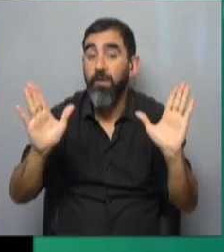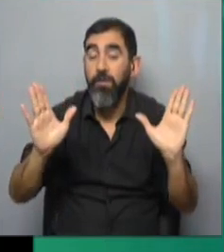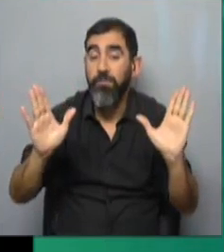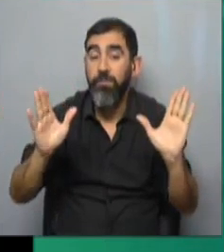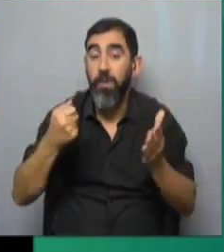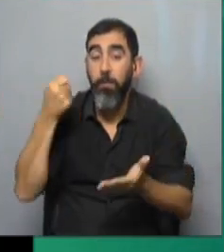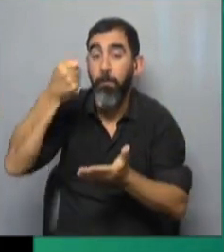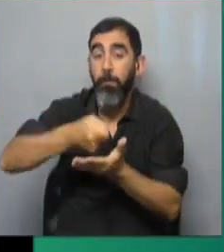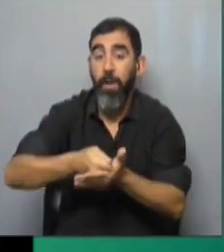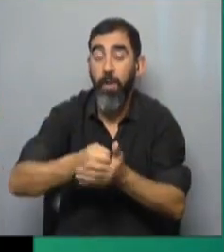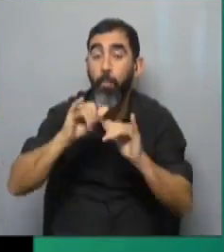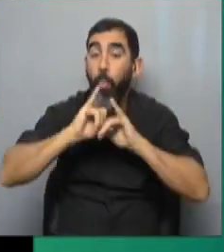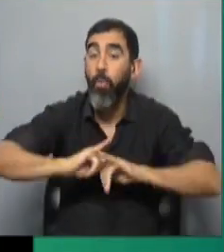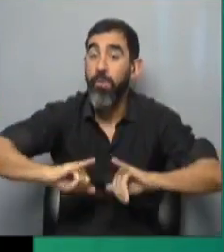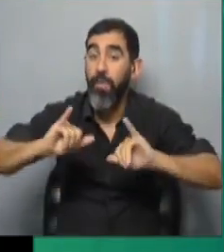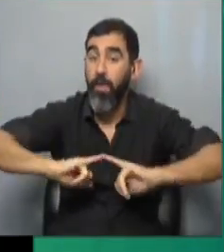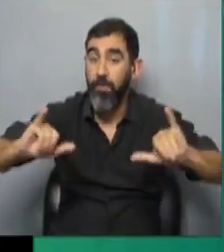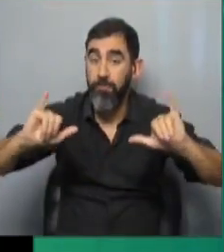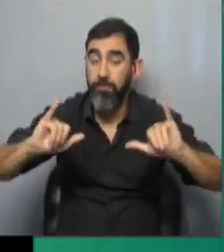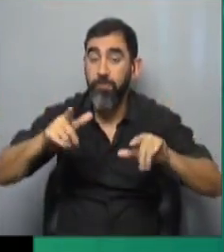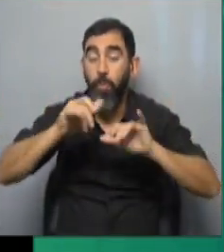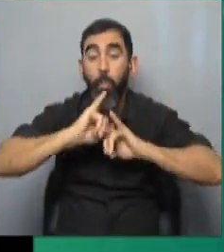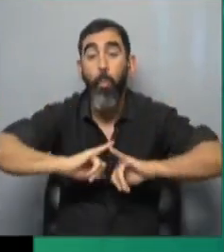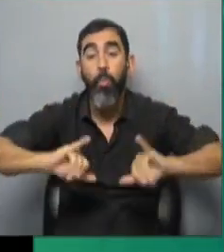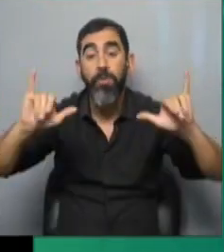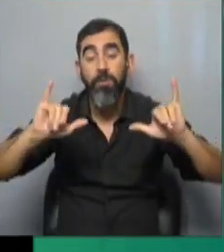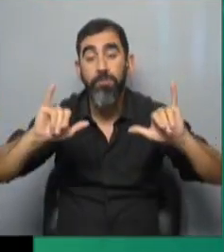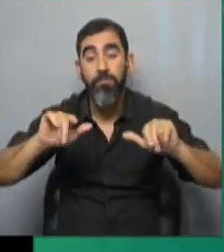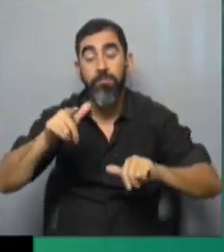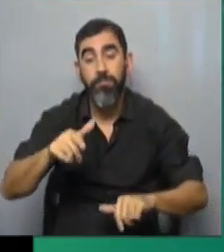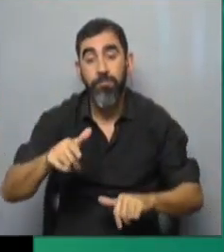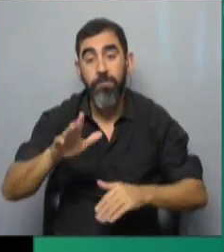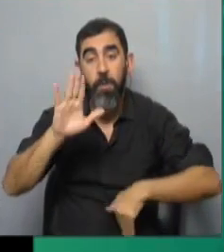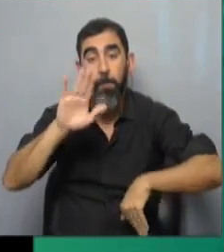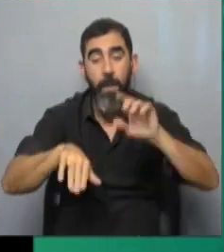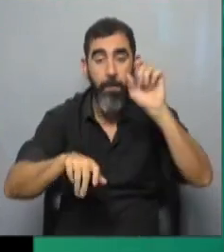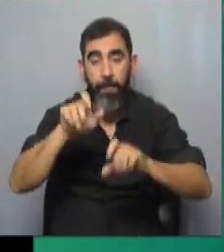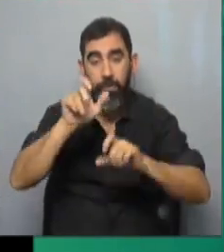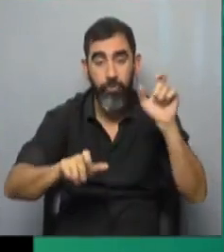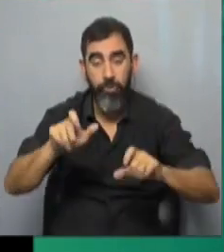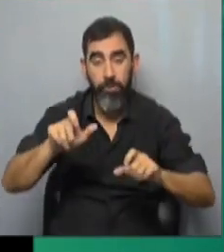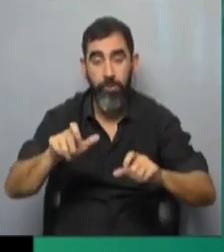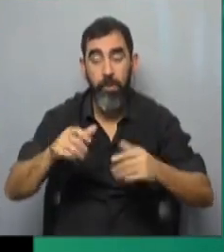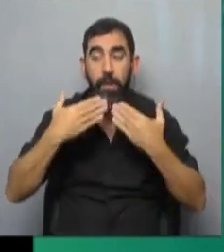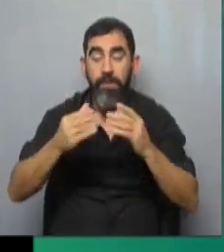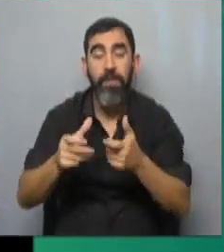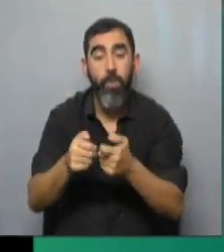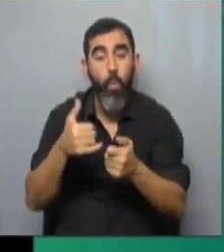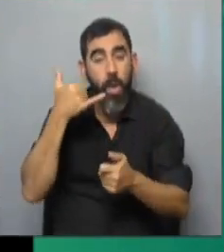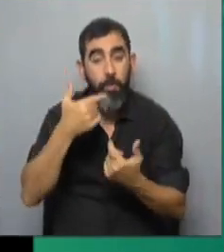se financia con publicidad. Sería publicidad llegando a más gente, en este caso a través de los